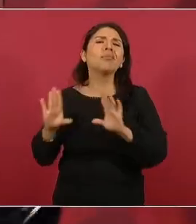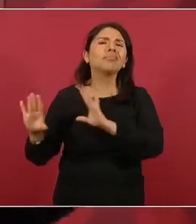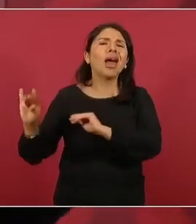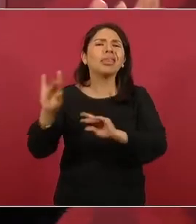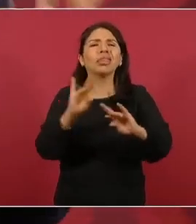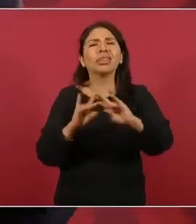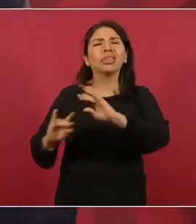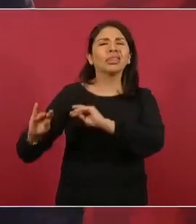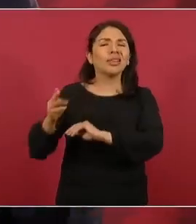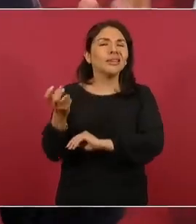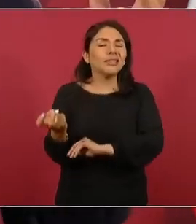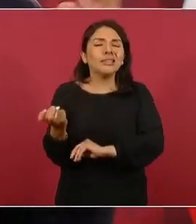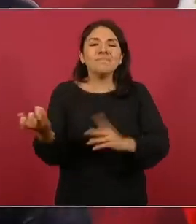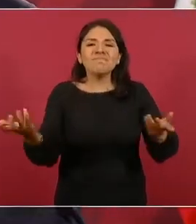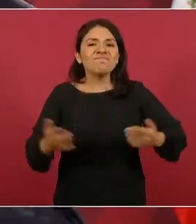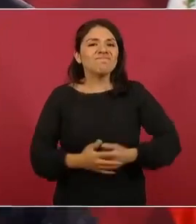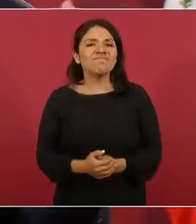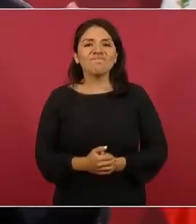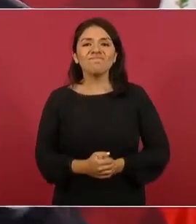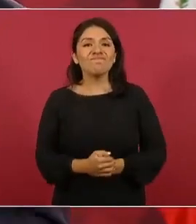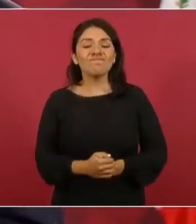Es que